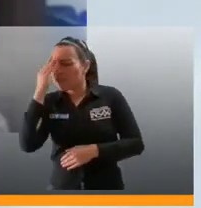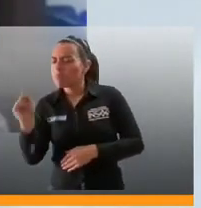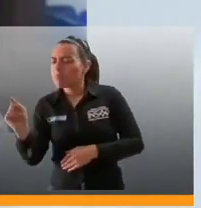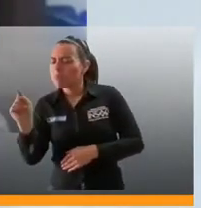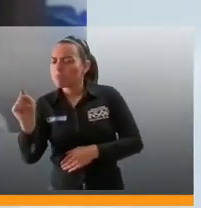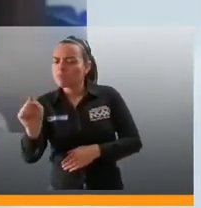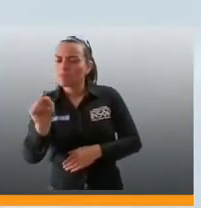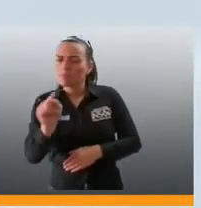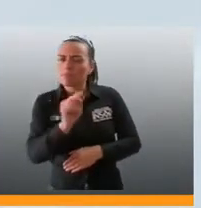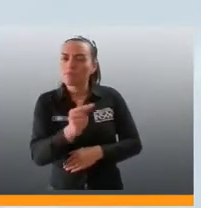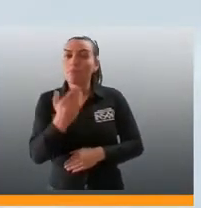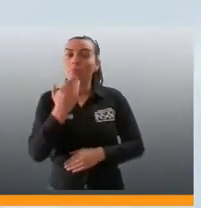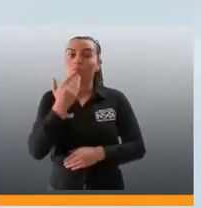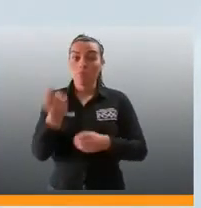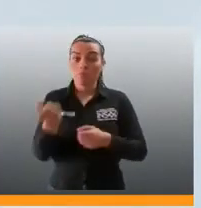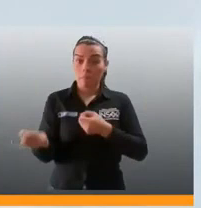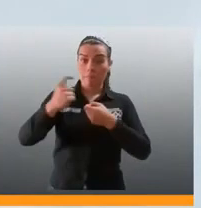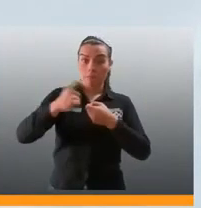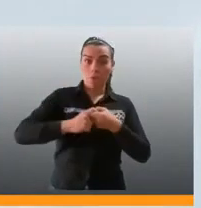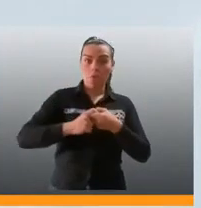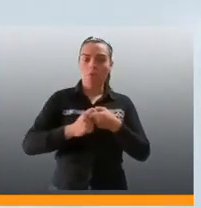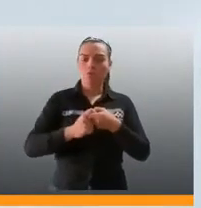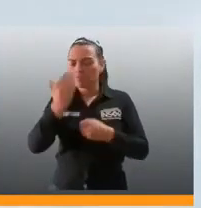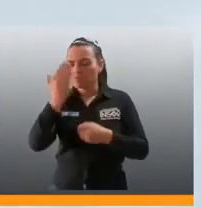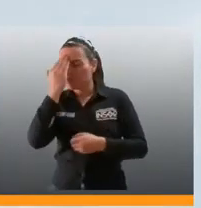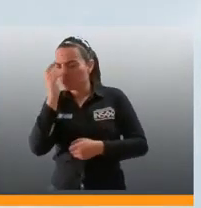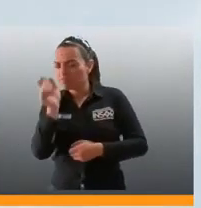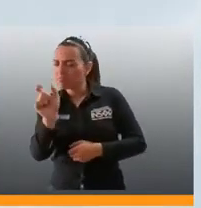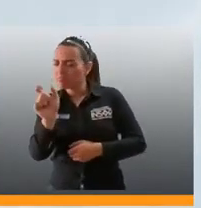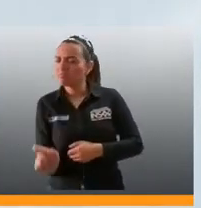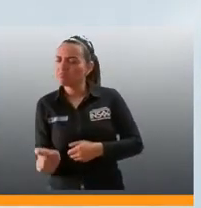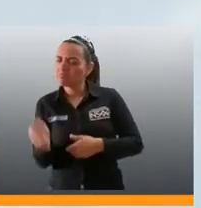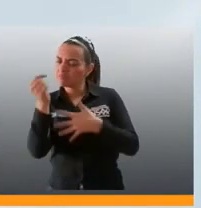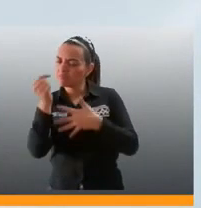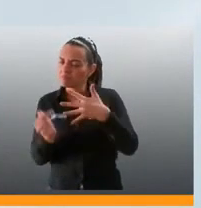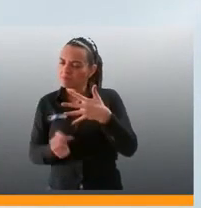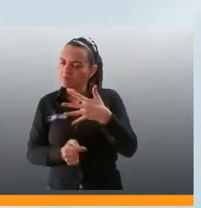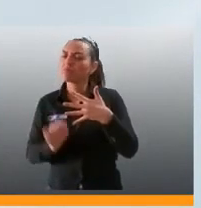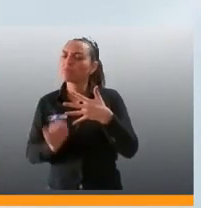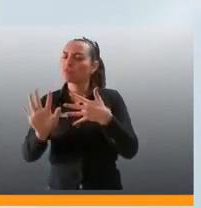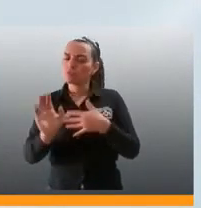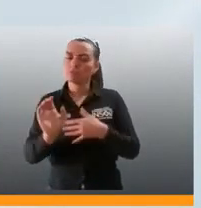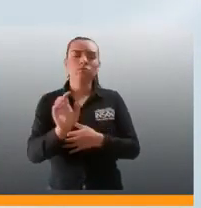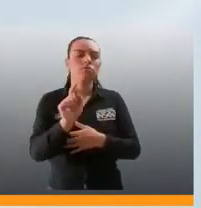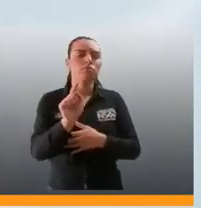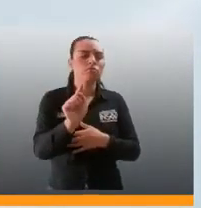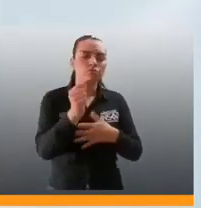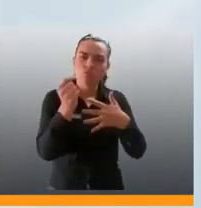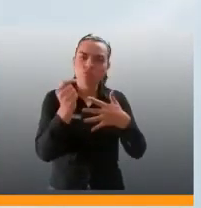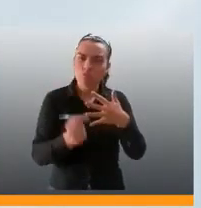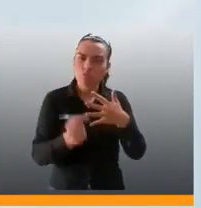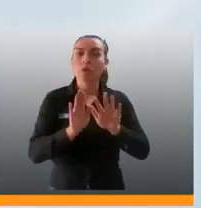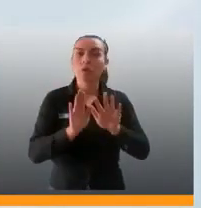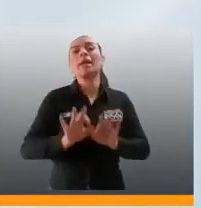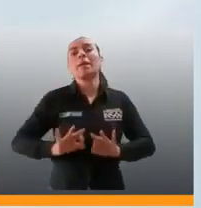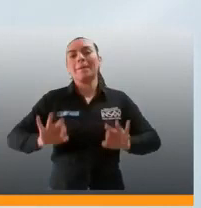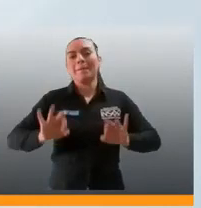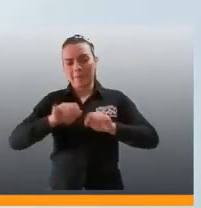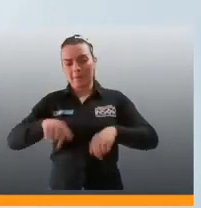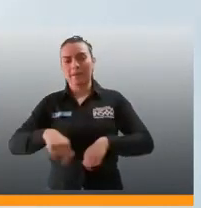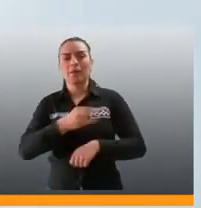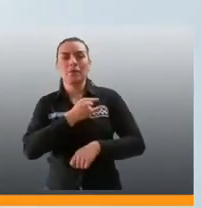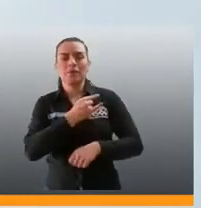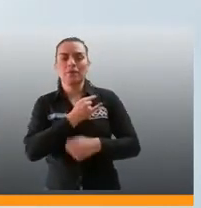del ingreso. Estos estudiantes tienen un seguimiento muy importante desde la universidad. Desde que el